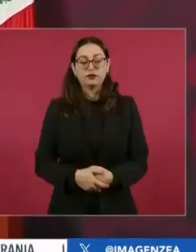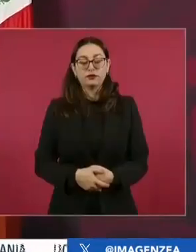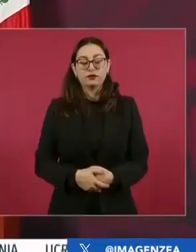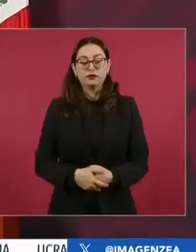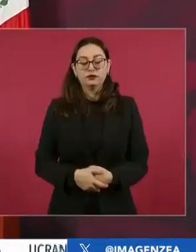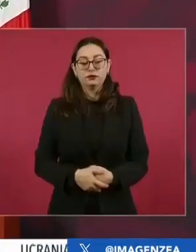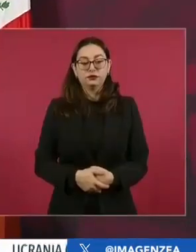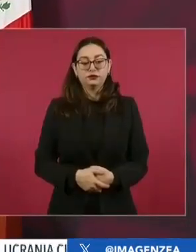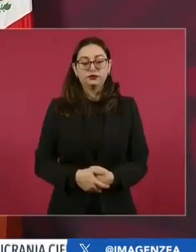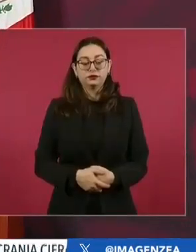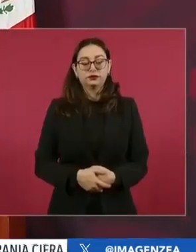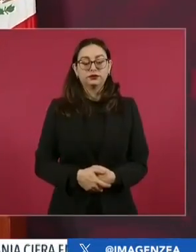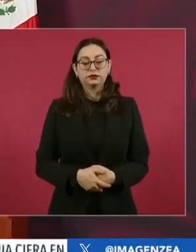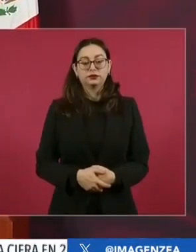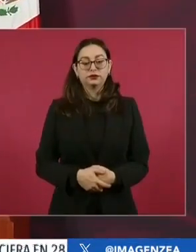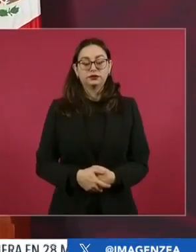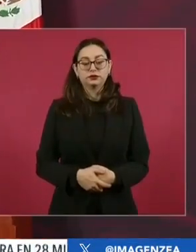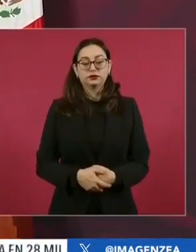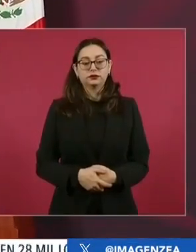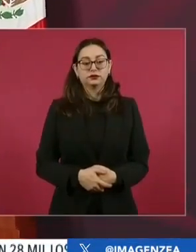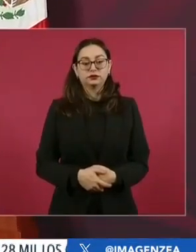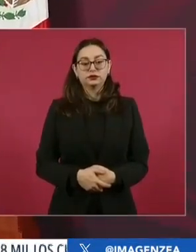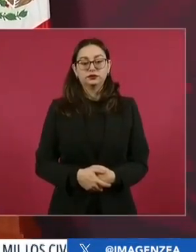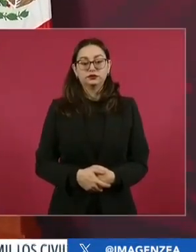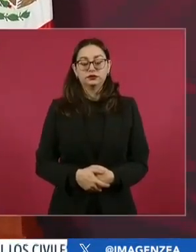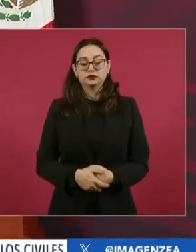Nosotros no los tomamos en cuenta